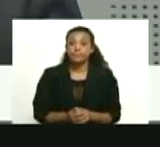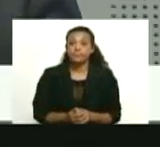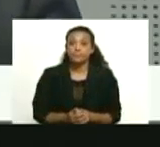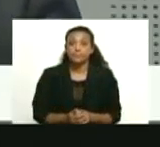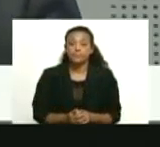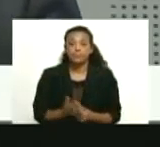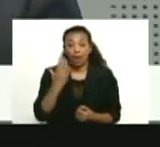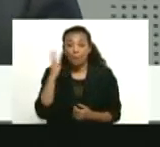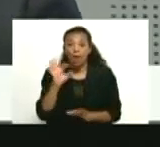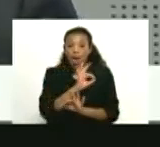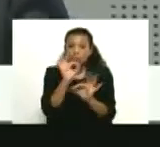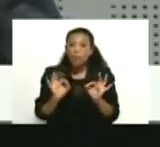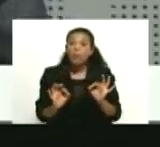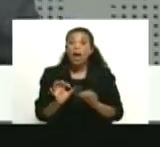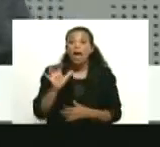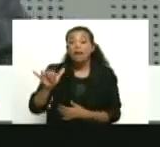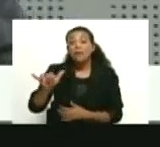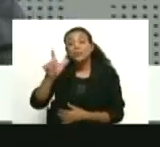Por lo tanto,